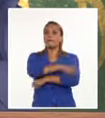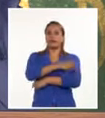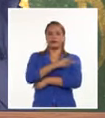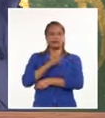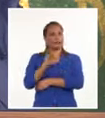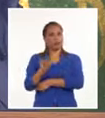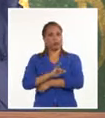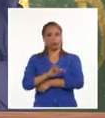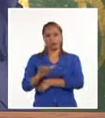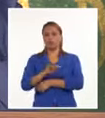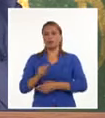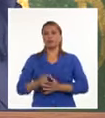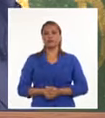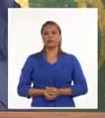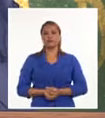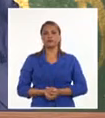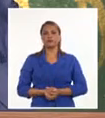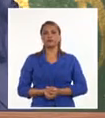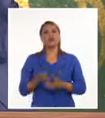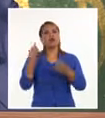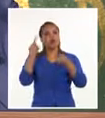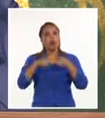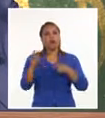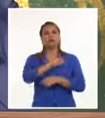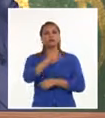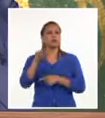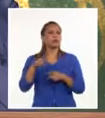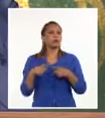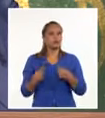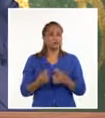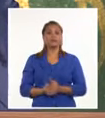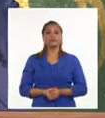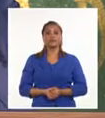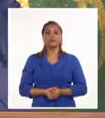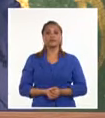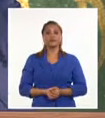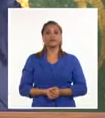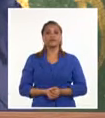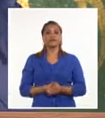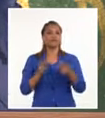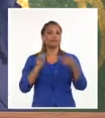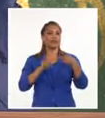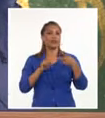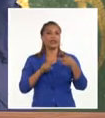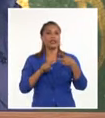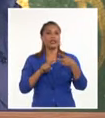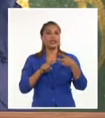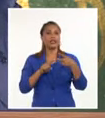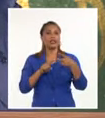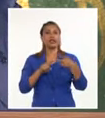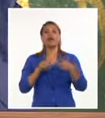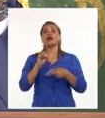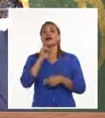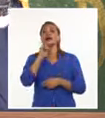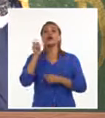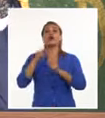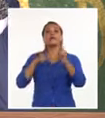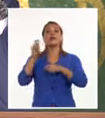ALBA. Otro gran logro es la llamada Operación Milagro, en la